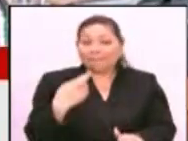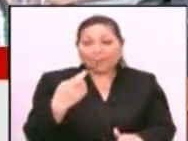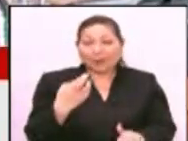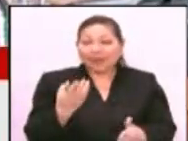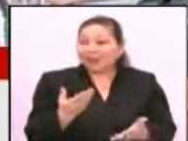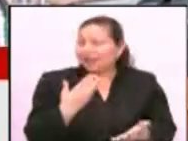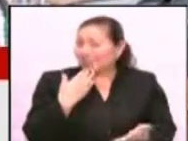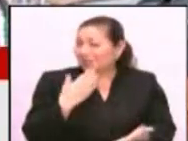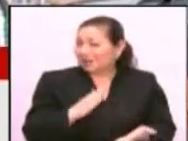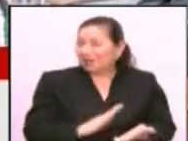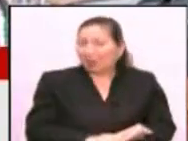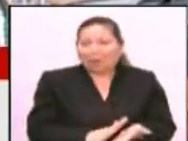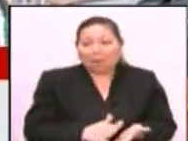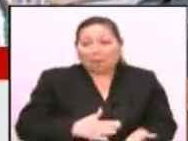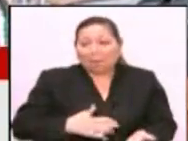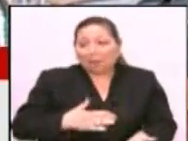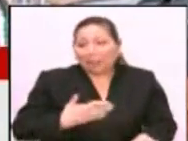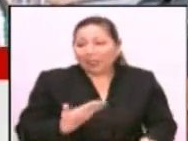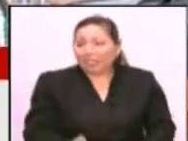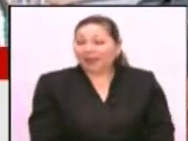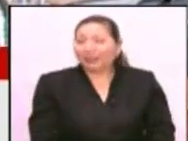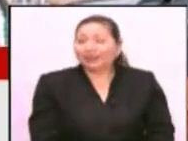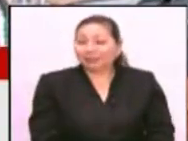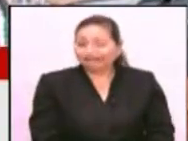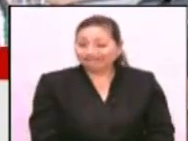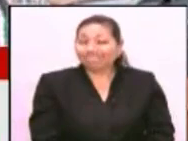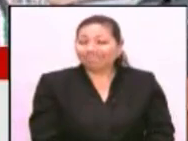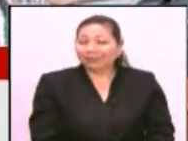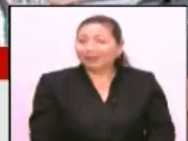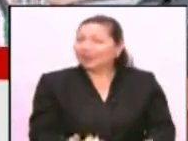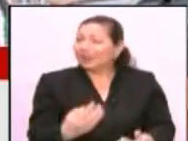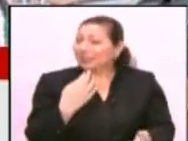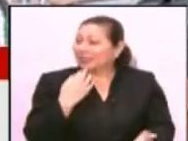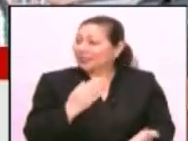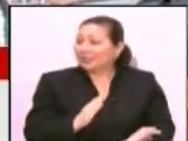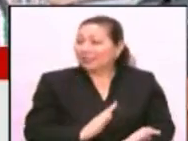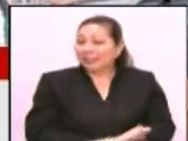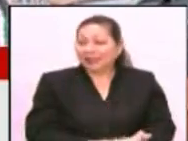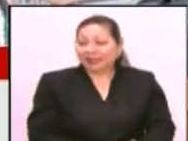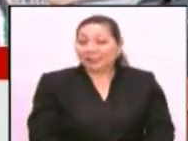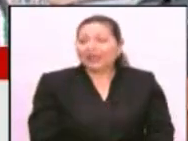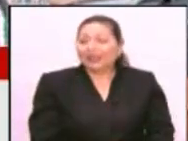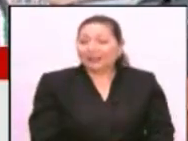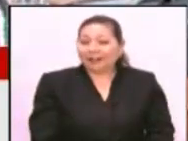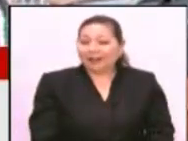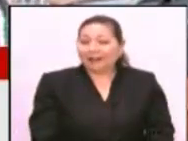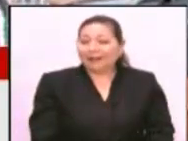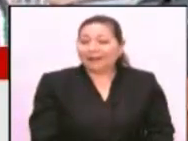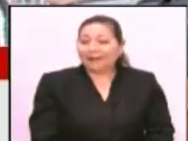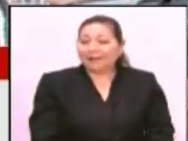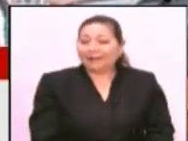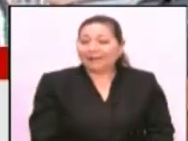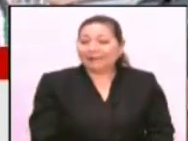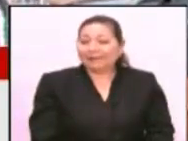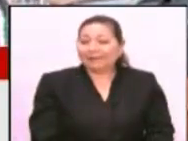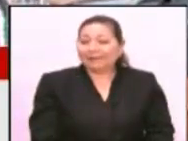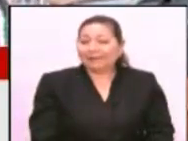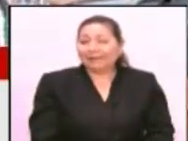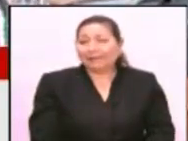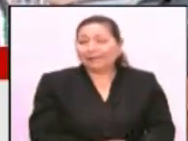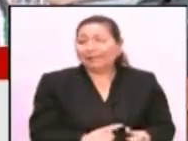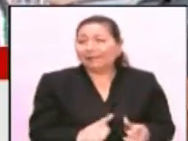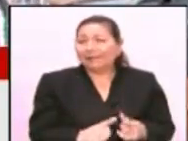políticamente incorrecto. Nadie va a poder. ¿No es cierto? Así es. Y es incorrecto. Permítame corregirme.